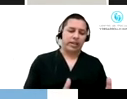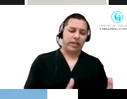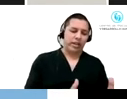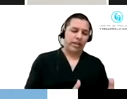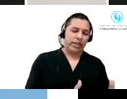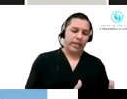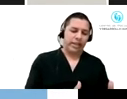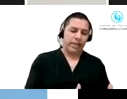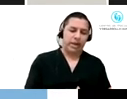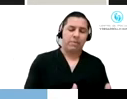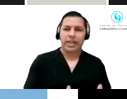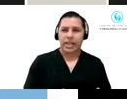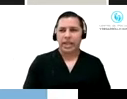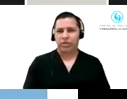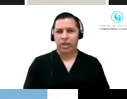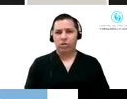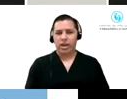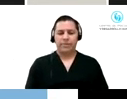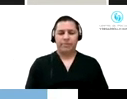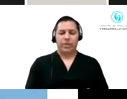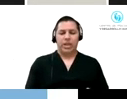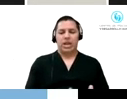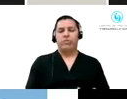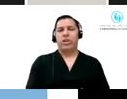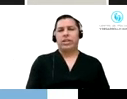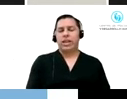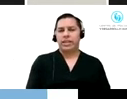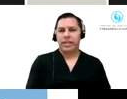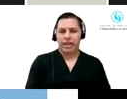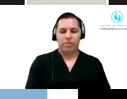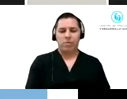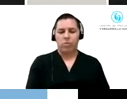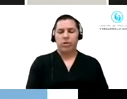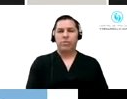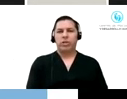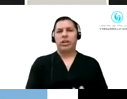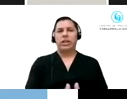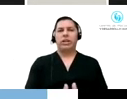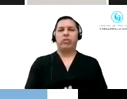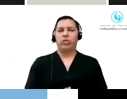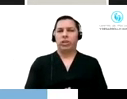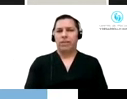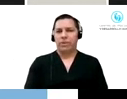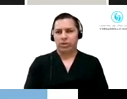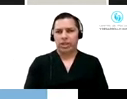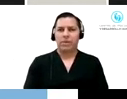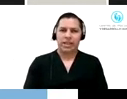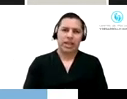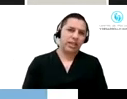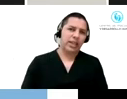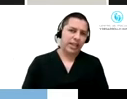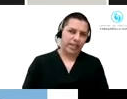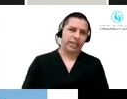que en el tema de maltrato en el hogar hay una estadística muy importante donde la persona